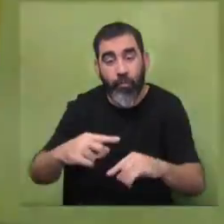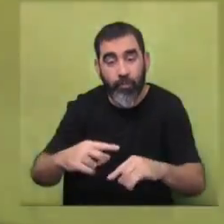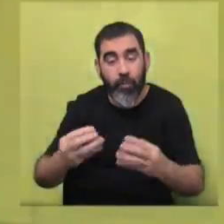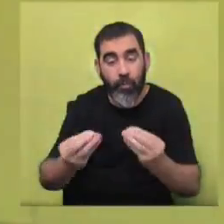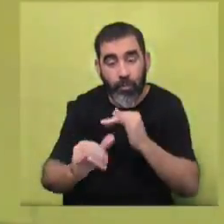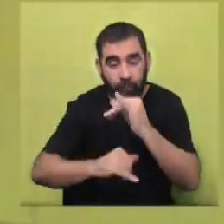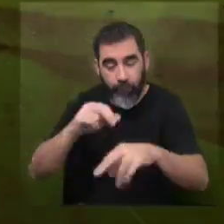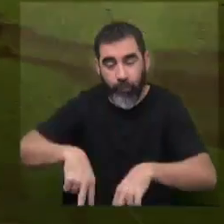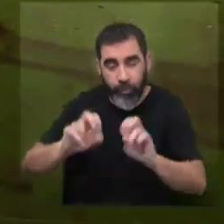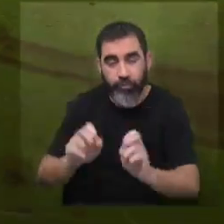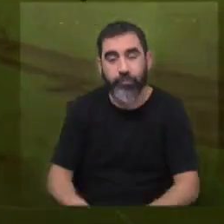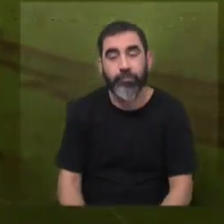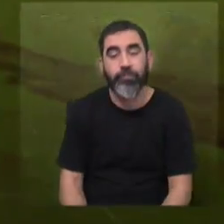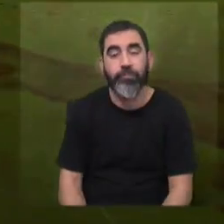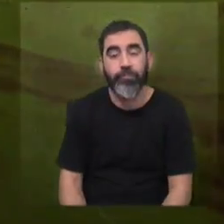más investigación aquí.